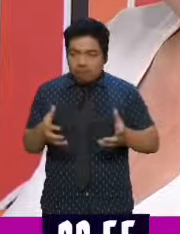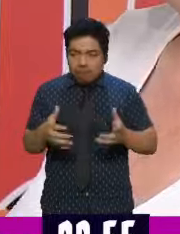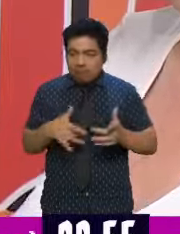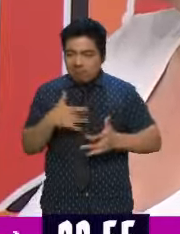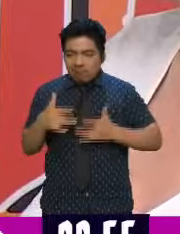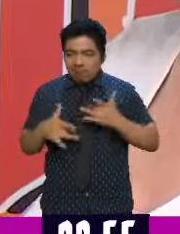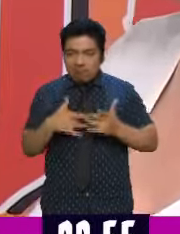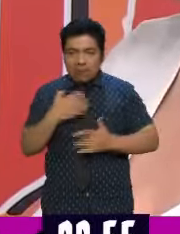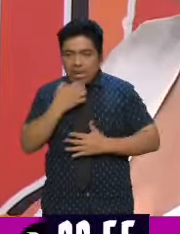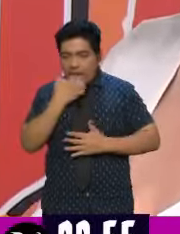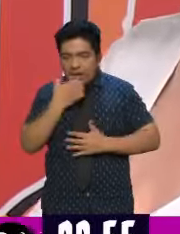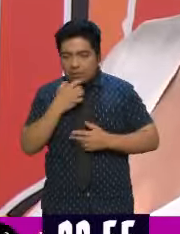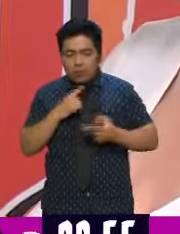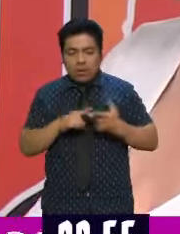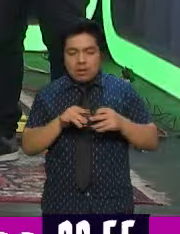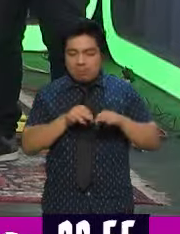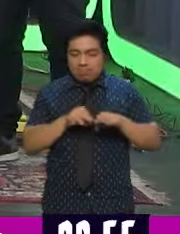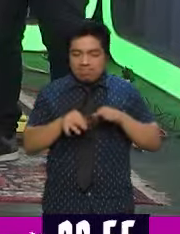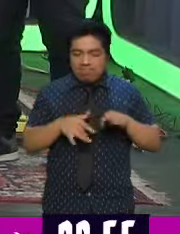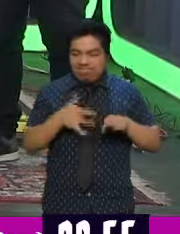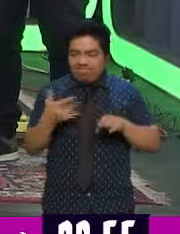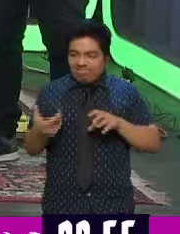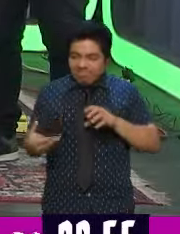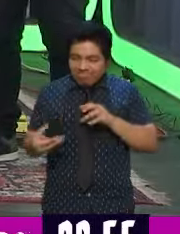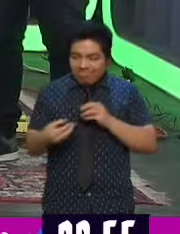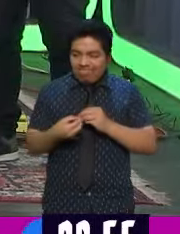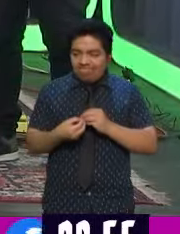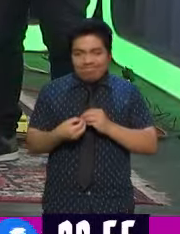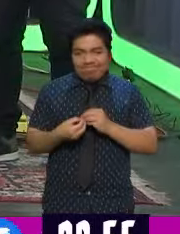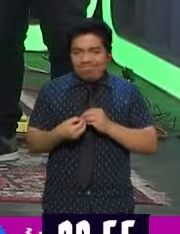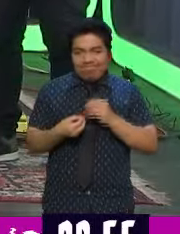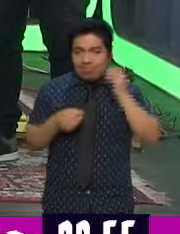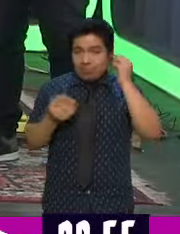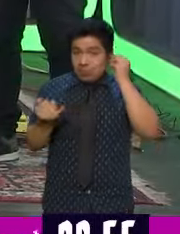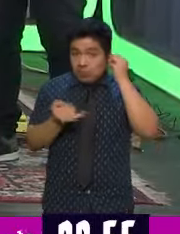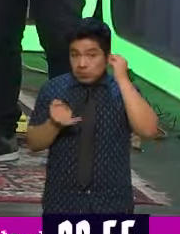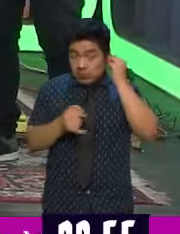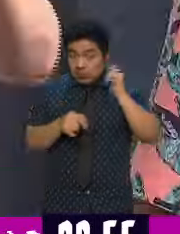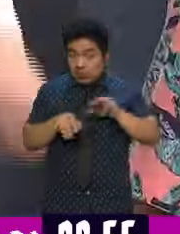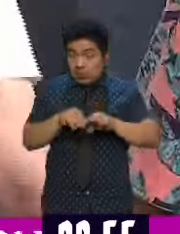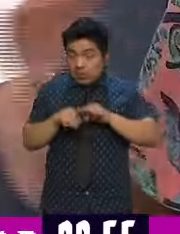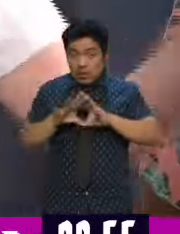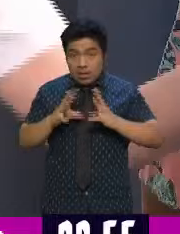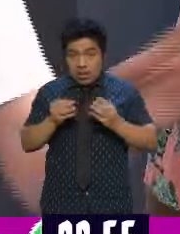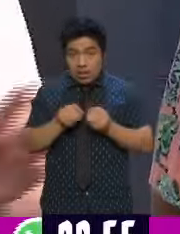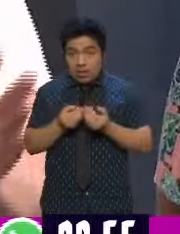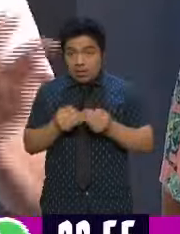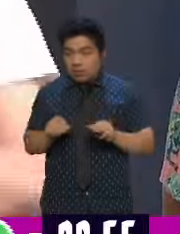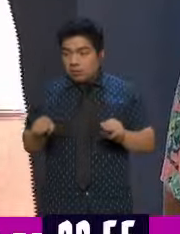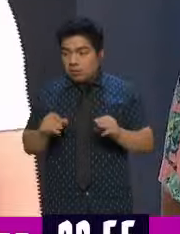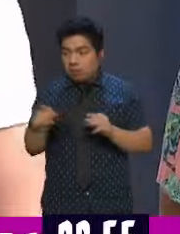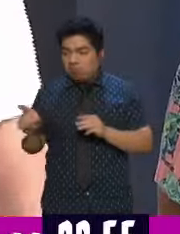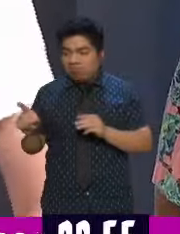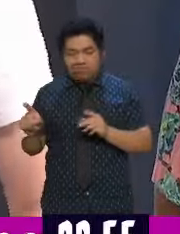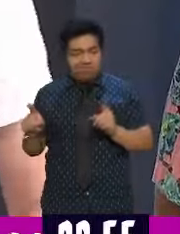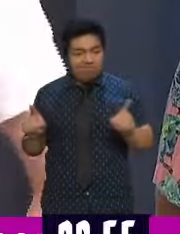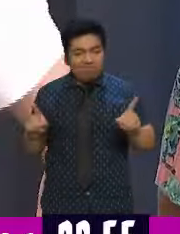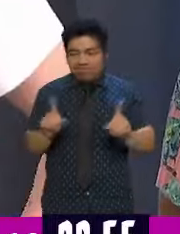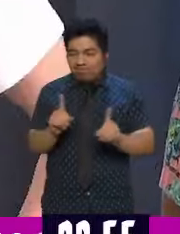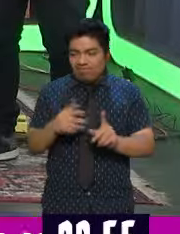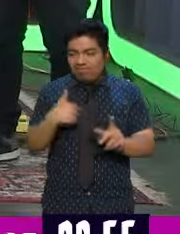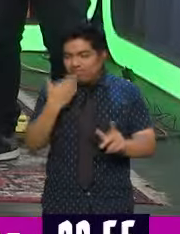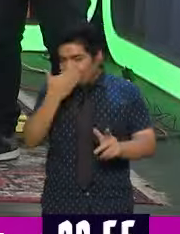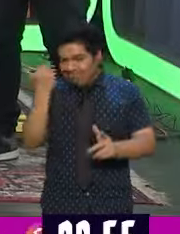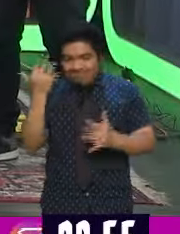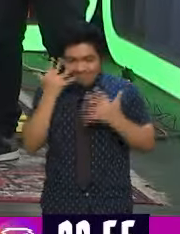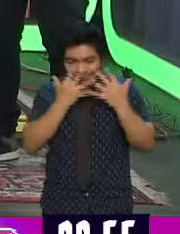ya en la escuela, en el trabajo, no nos sentíamos como encajados. Incluso a veces hasta en el ambiente musical no encaja uno ni con sí. uno. No se halla uno. Ajá, no se